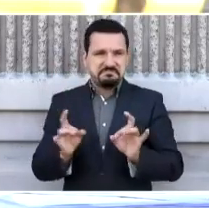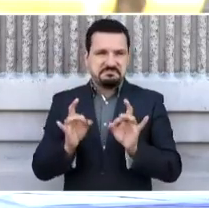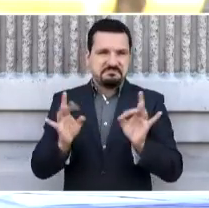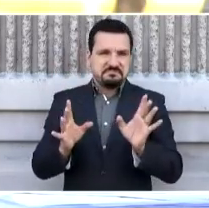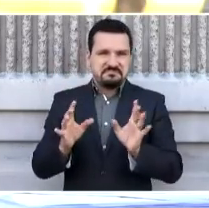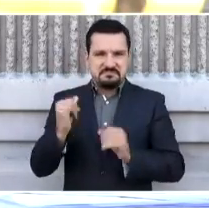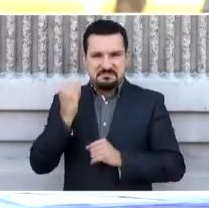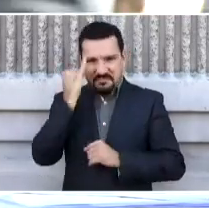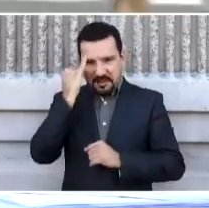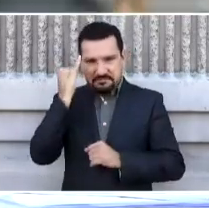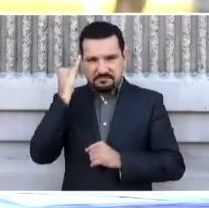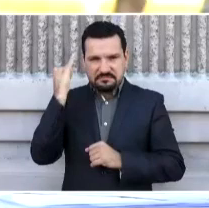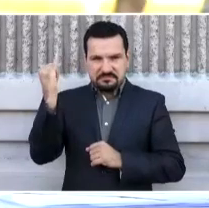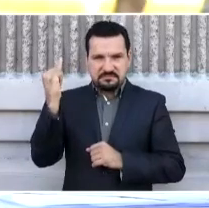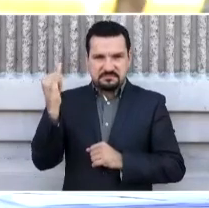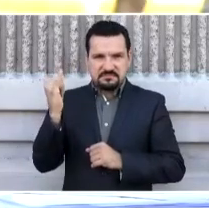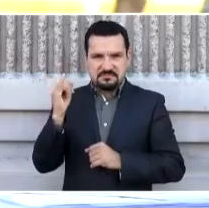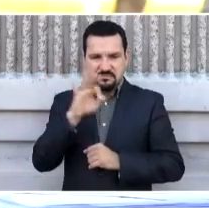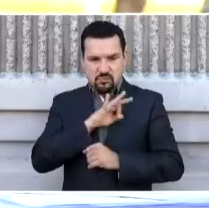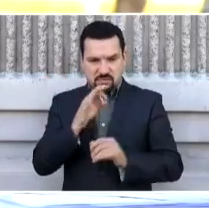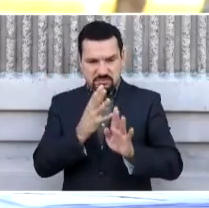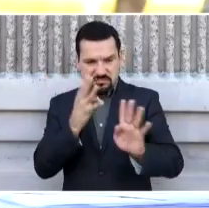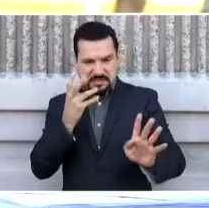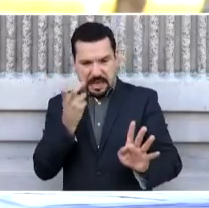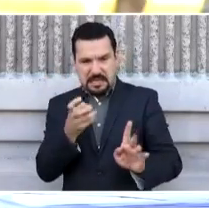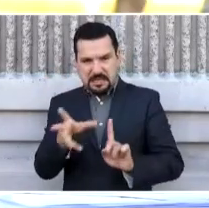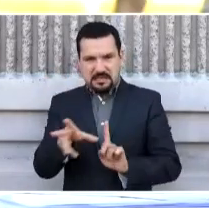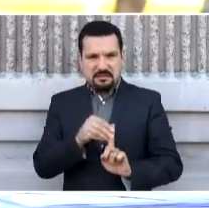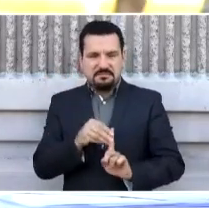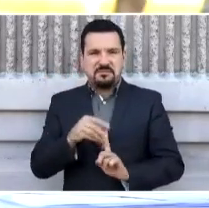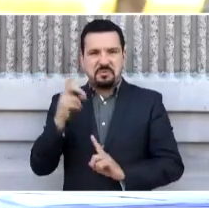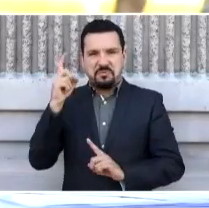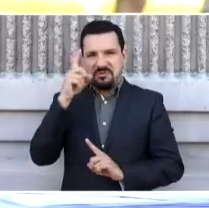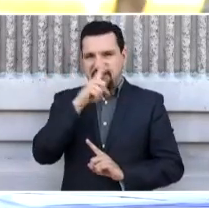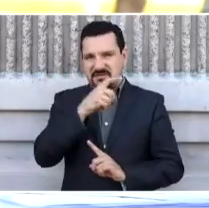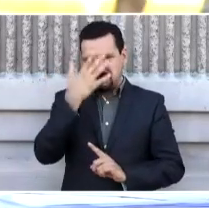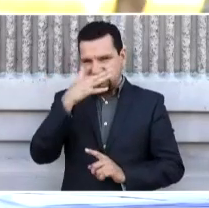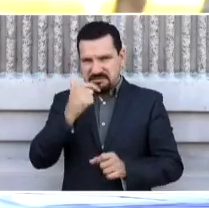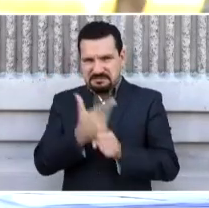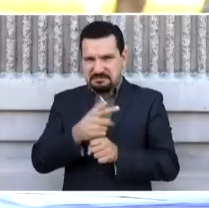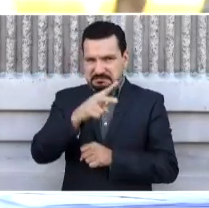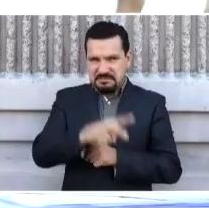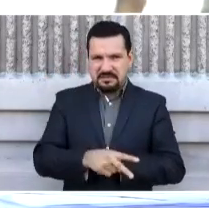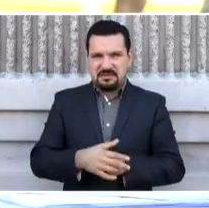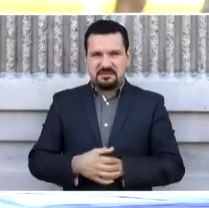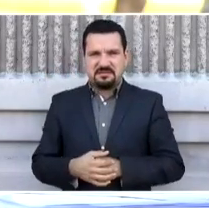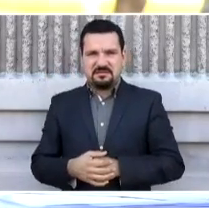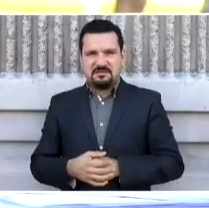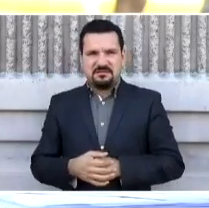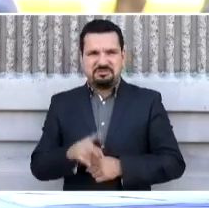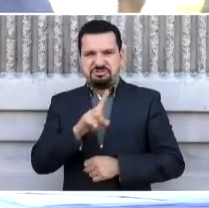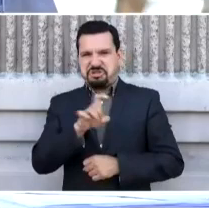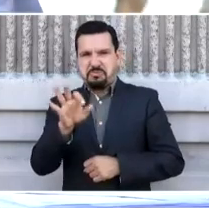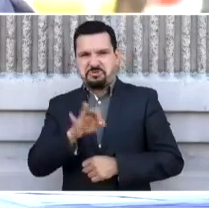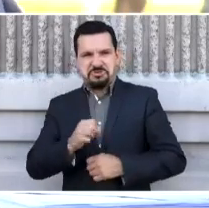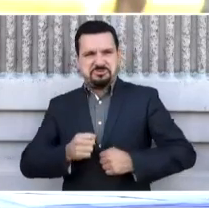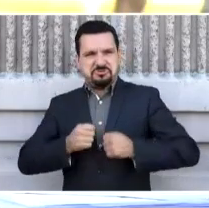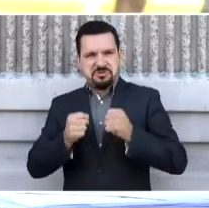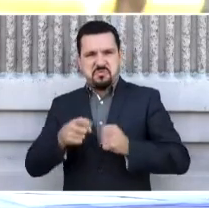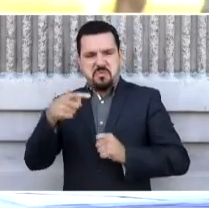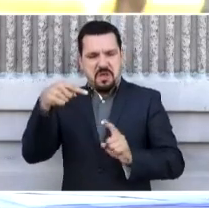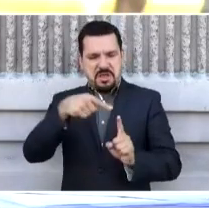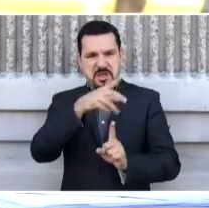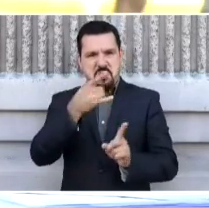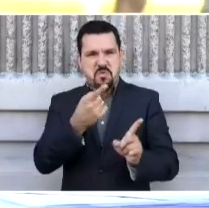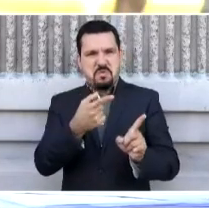que su exposición pudo ser ahí, pero como comprenderán es muy difícil garantizar que estando